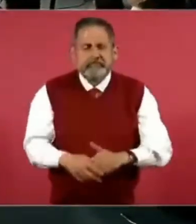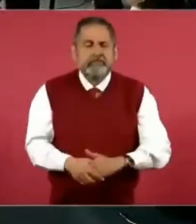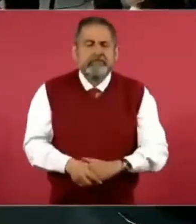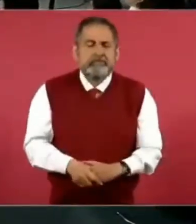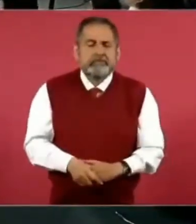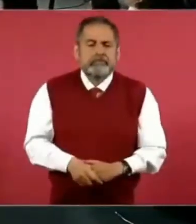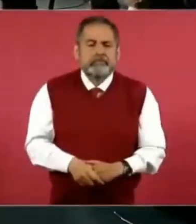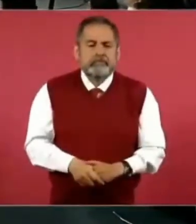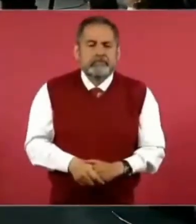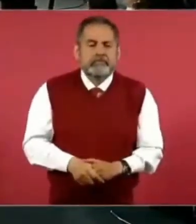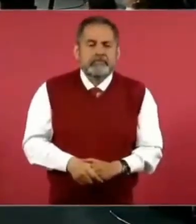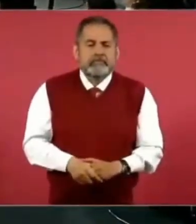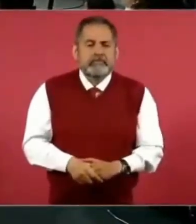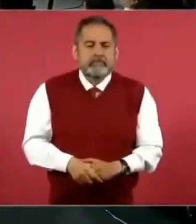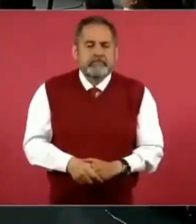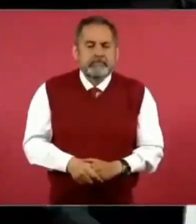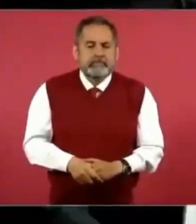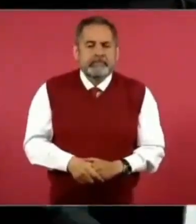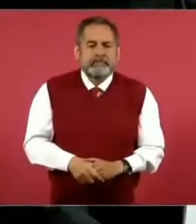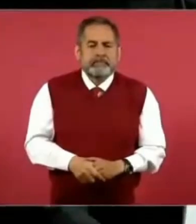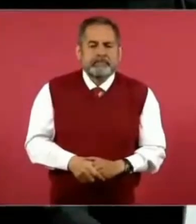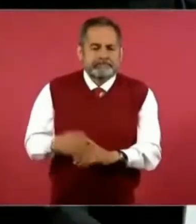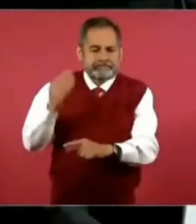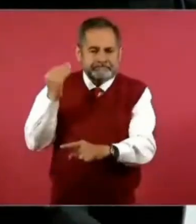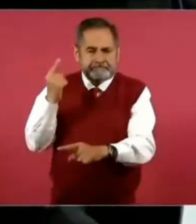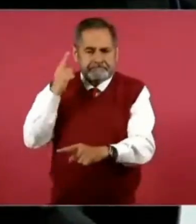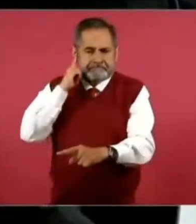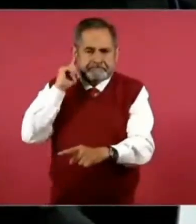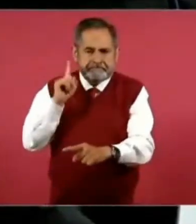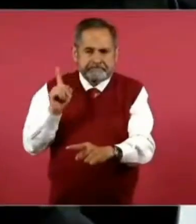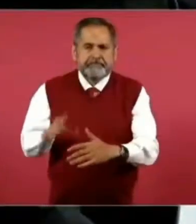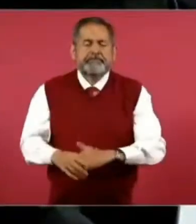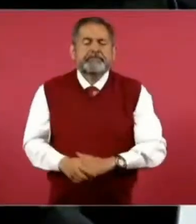Y en relación a traición a la patria, entre otras cosas.